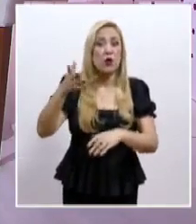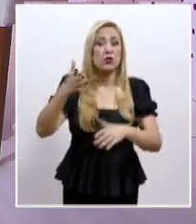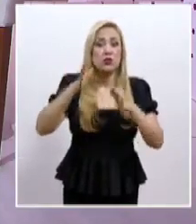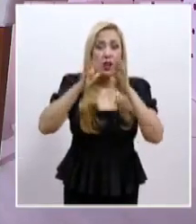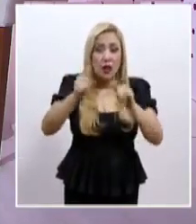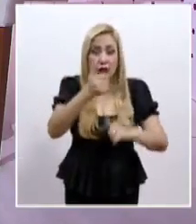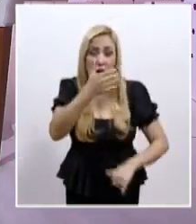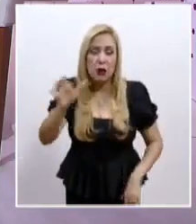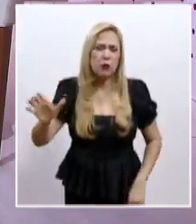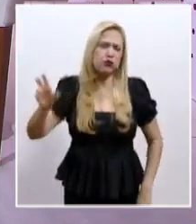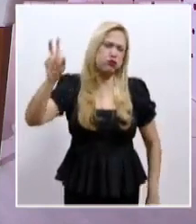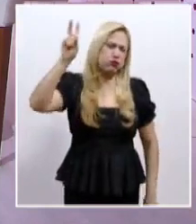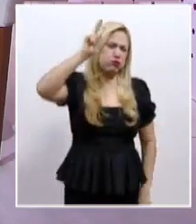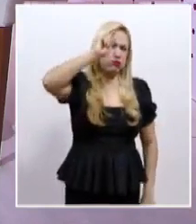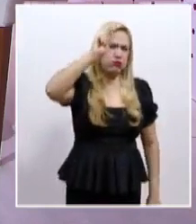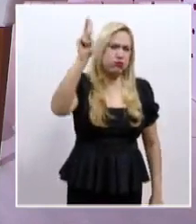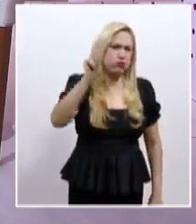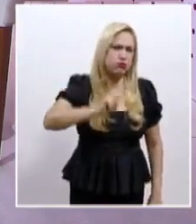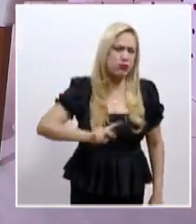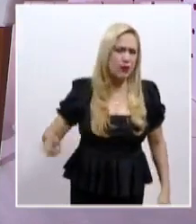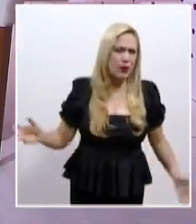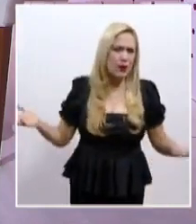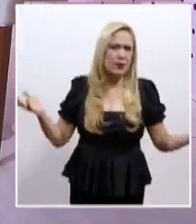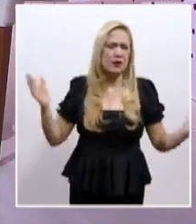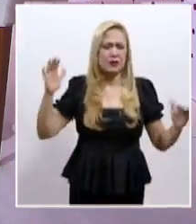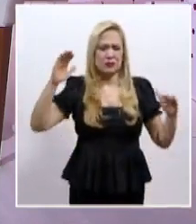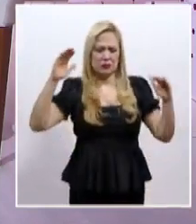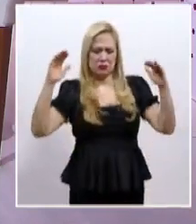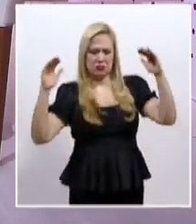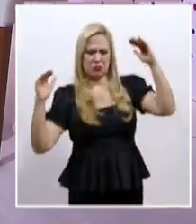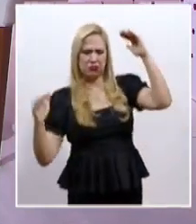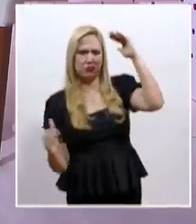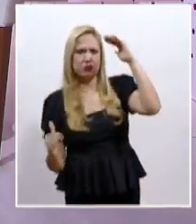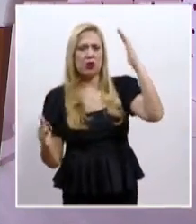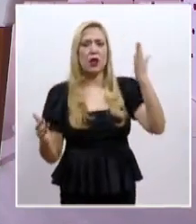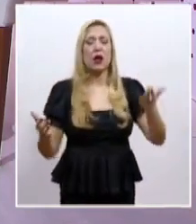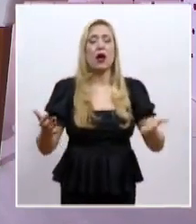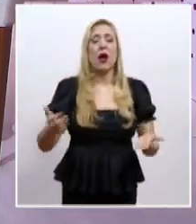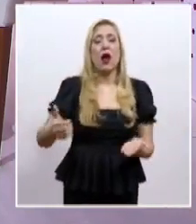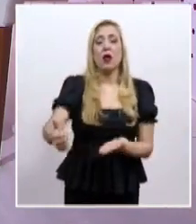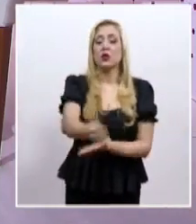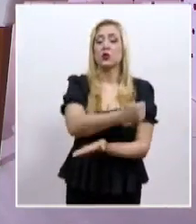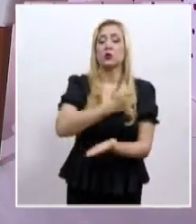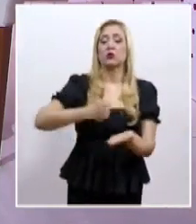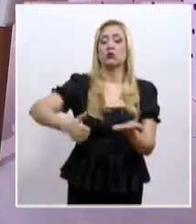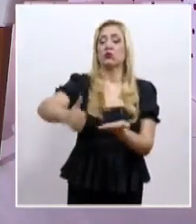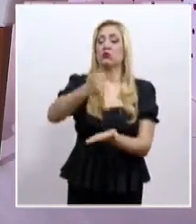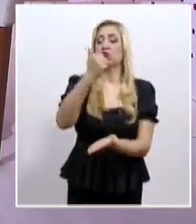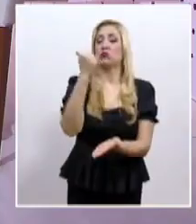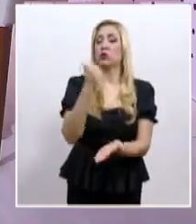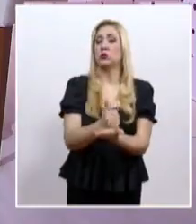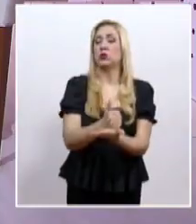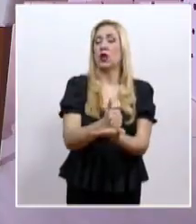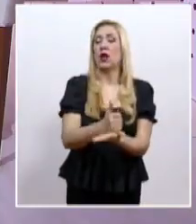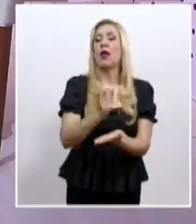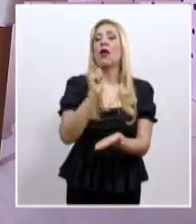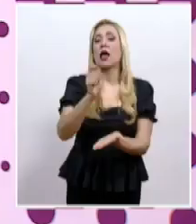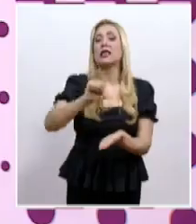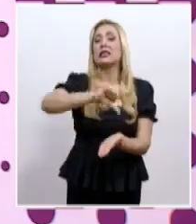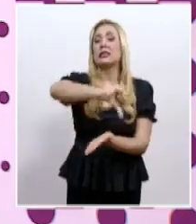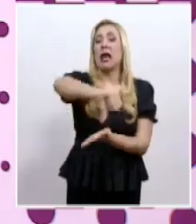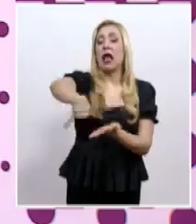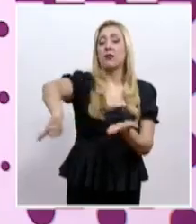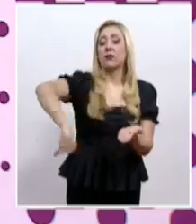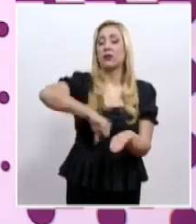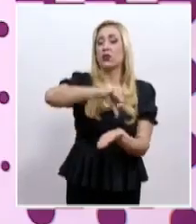una desigualdad urbana-rural, es una desigualdad capital-provincia, y es una desigualdad